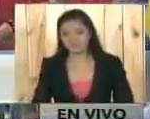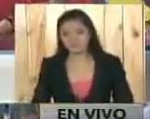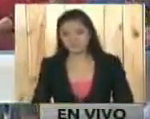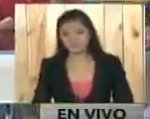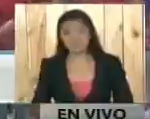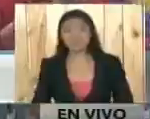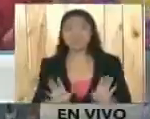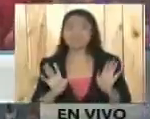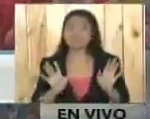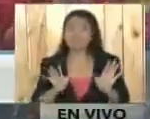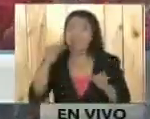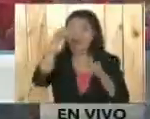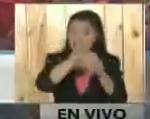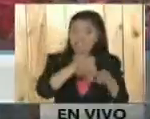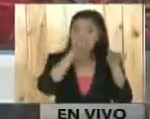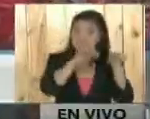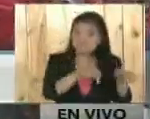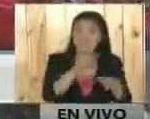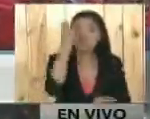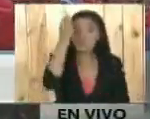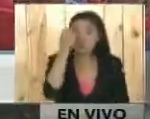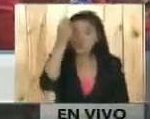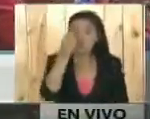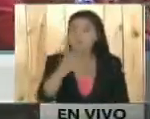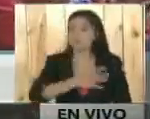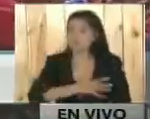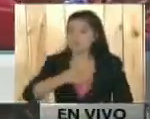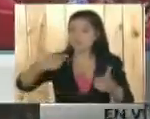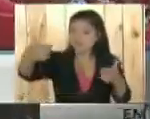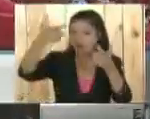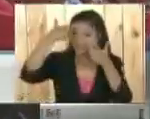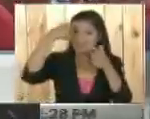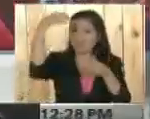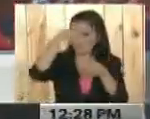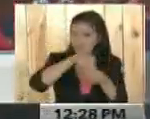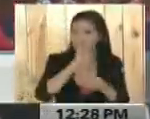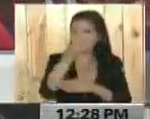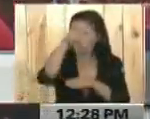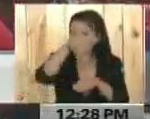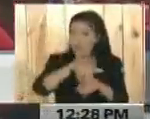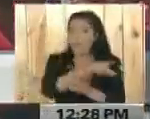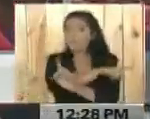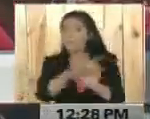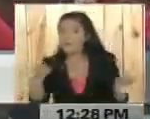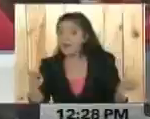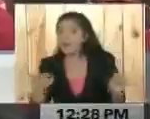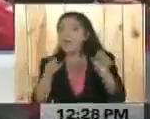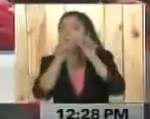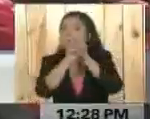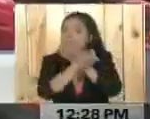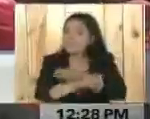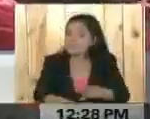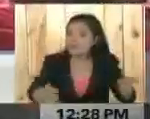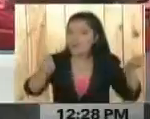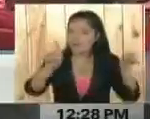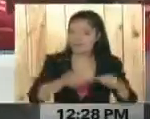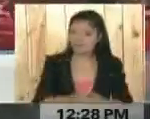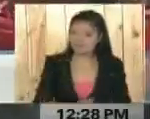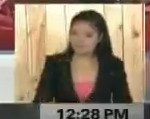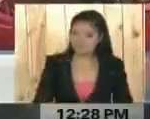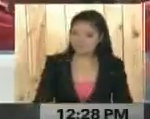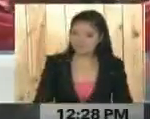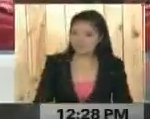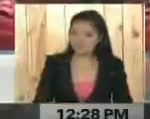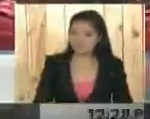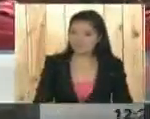Ahí van a estar nuestros diputados, los diputados patriotas. Pero les vamos a enviar un mensaje, les vamos